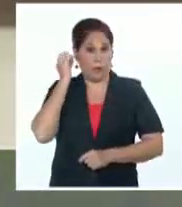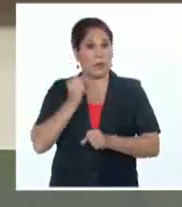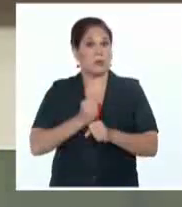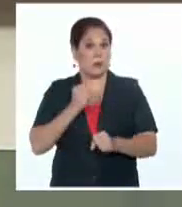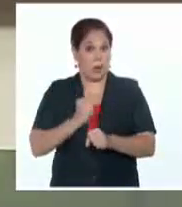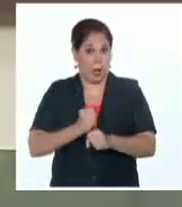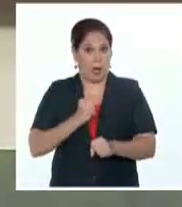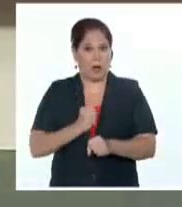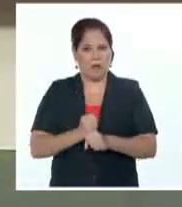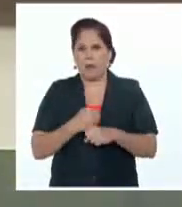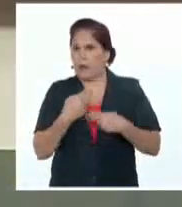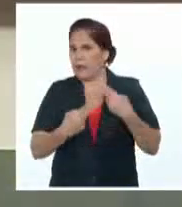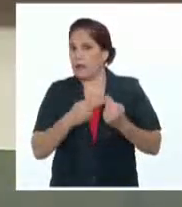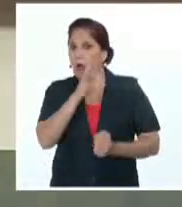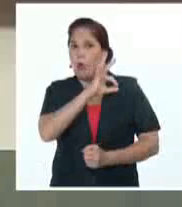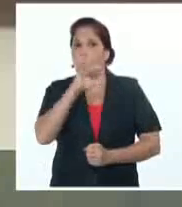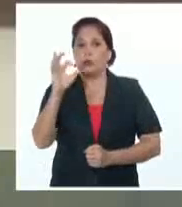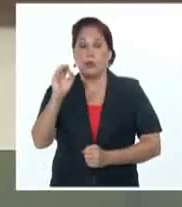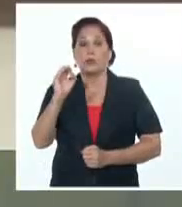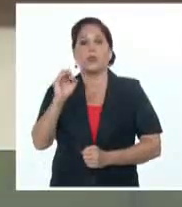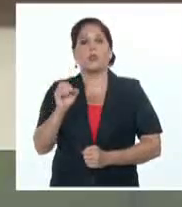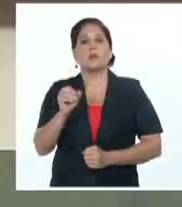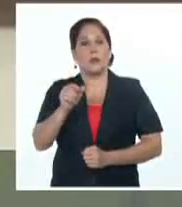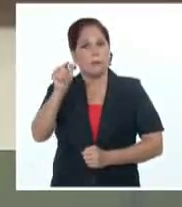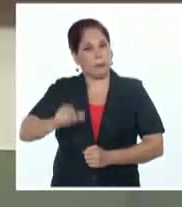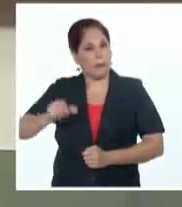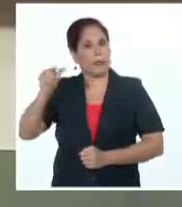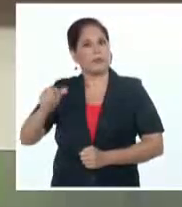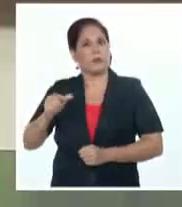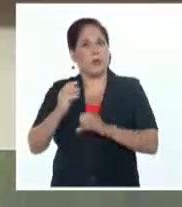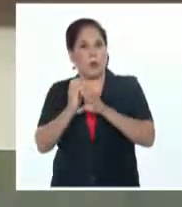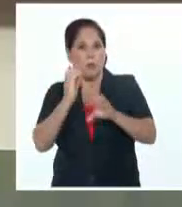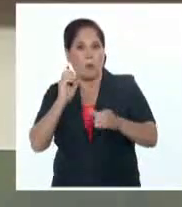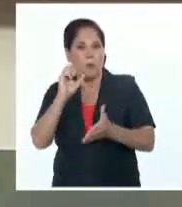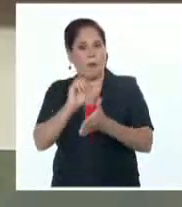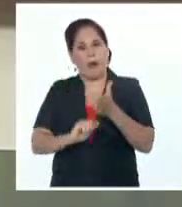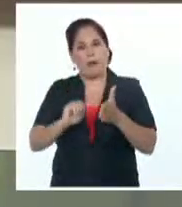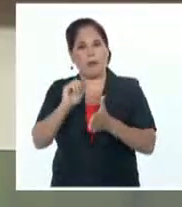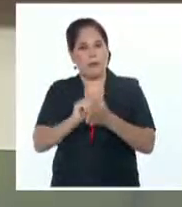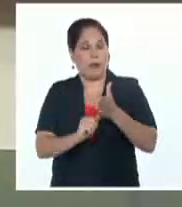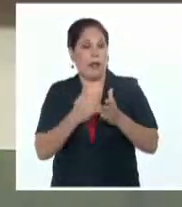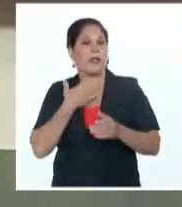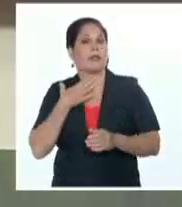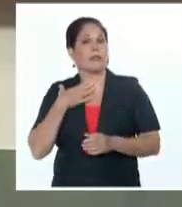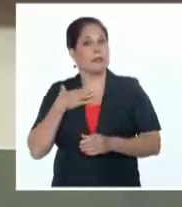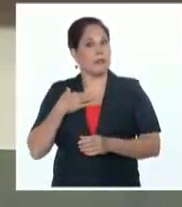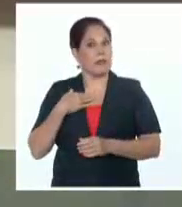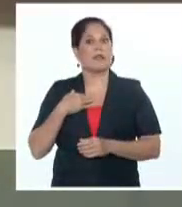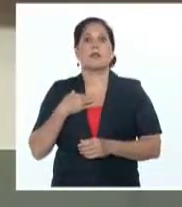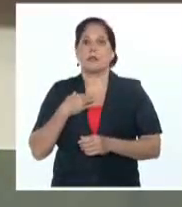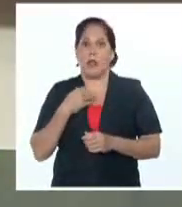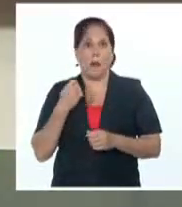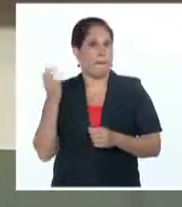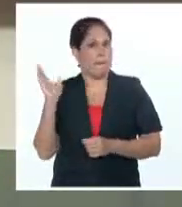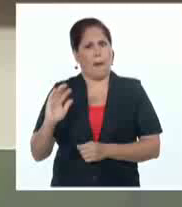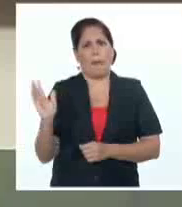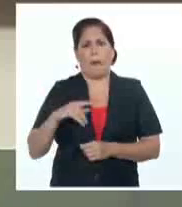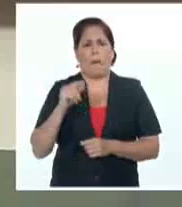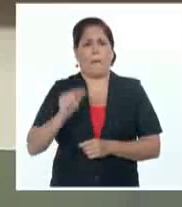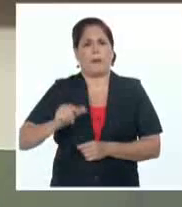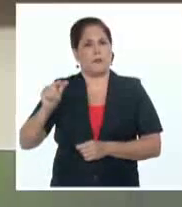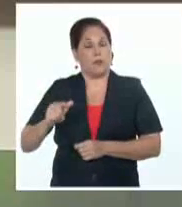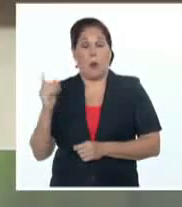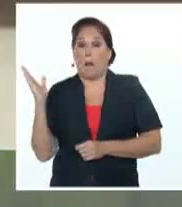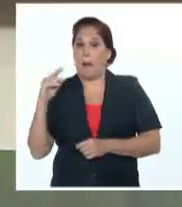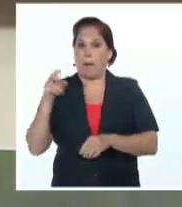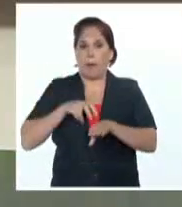mueve a más de 800 personas cada día en un ómnibus arrendado, pero sus aspiraciones van mucho más lejos. La periodista Marel